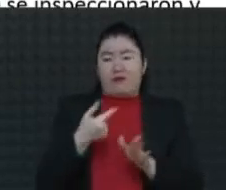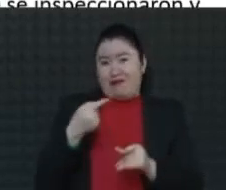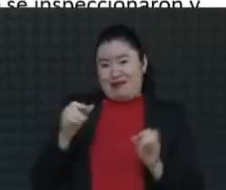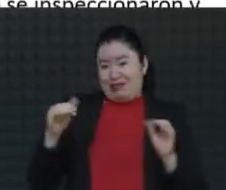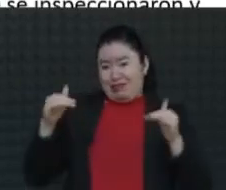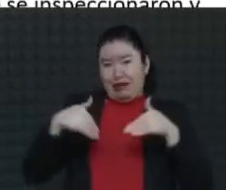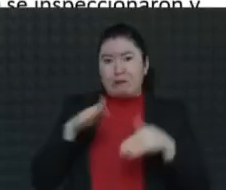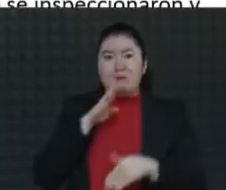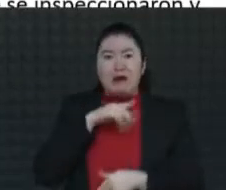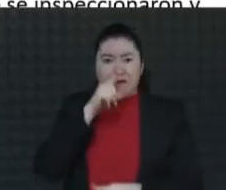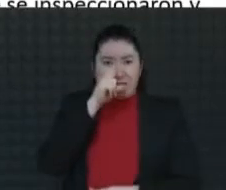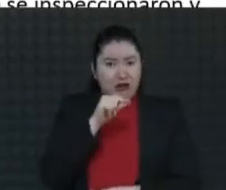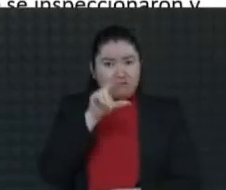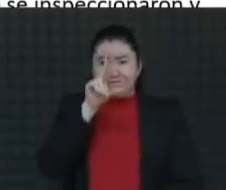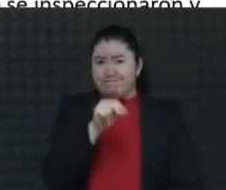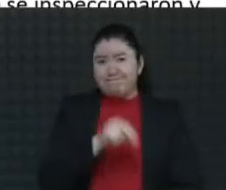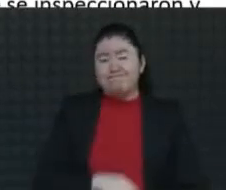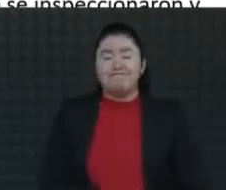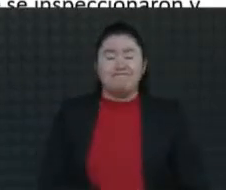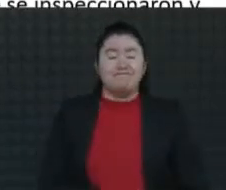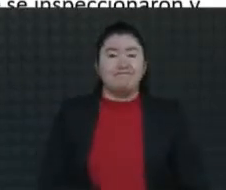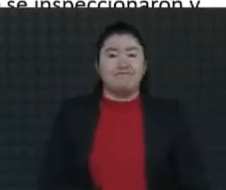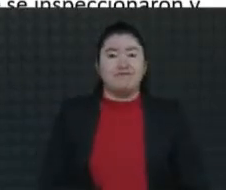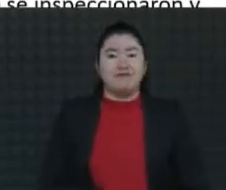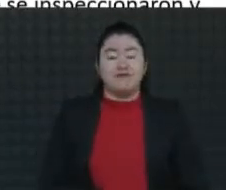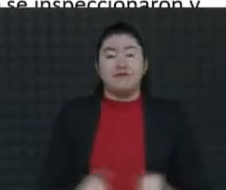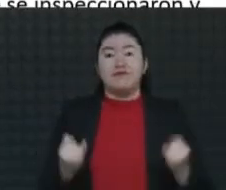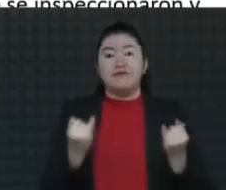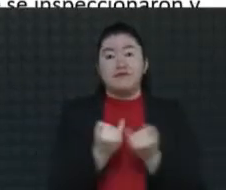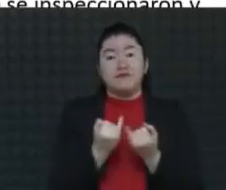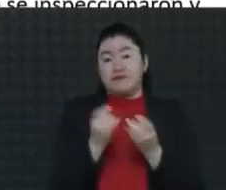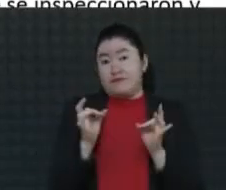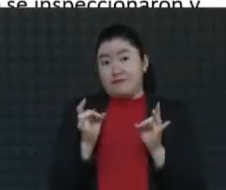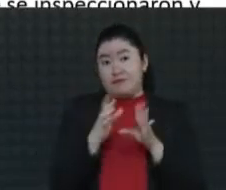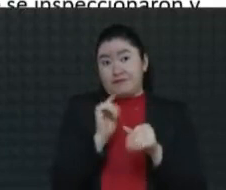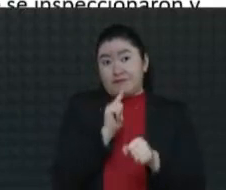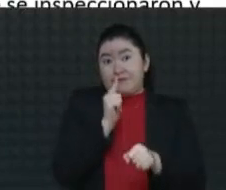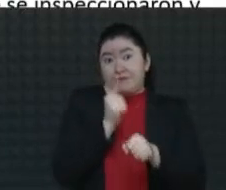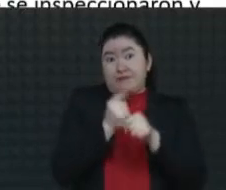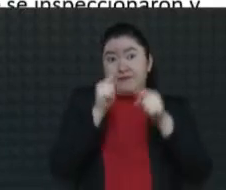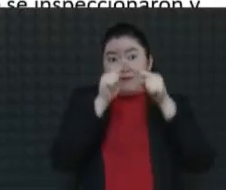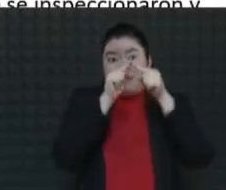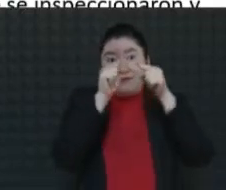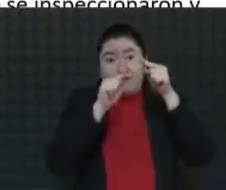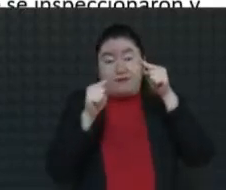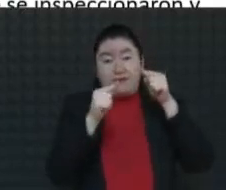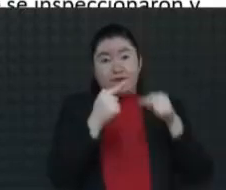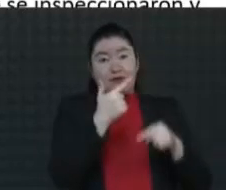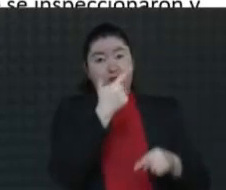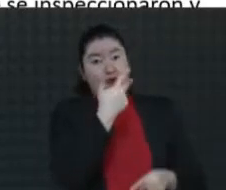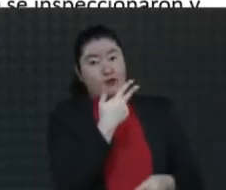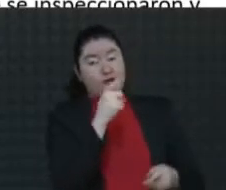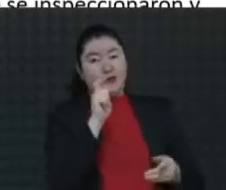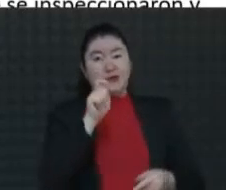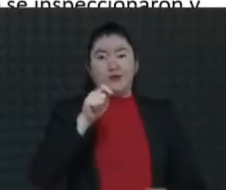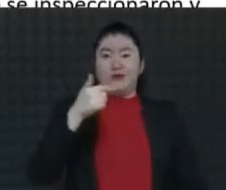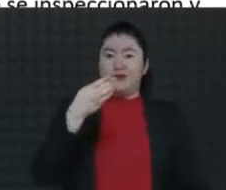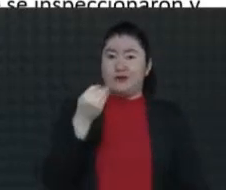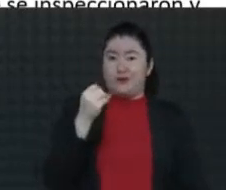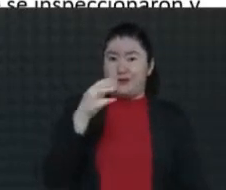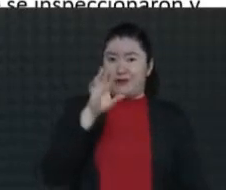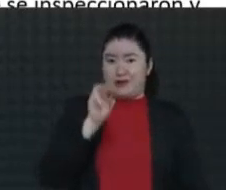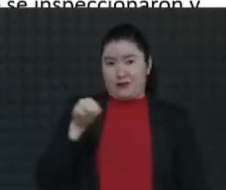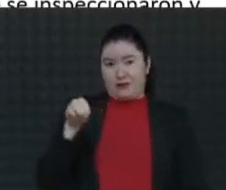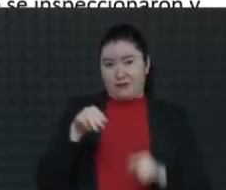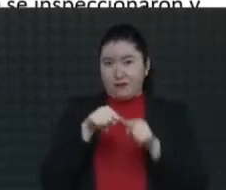falla. Se identificó una grieta de fatiga de 8.9 centímetros en el patín inferior de la viga